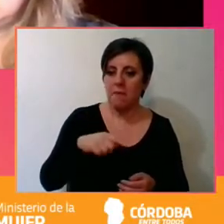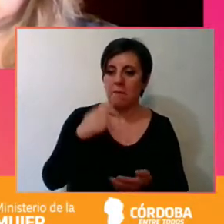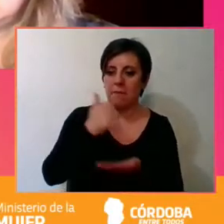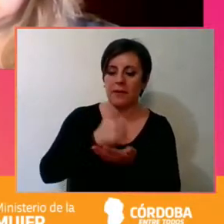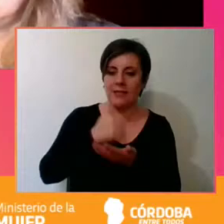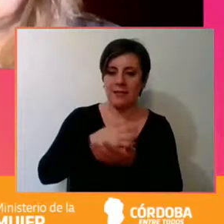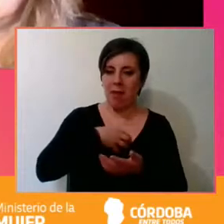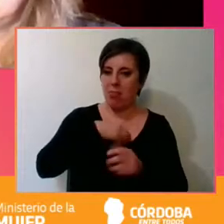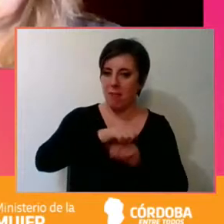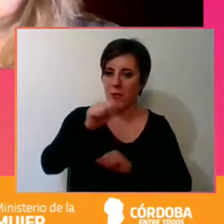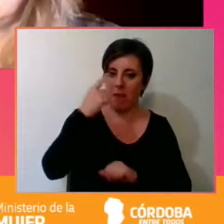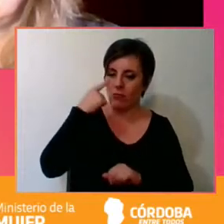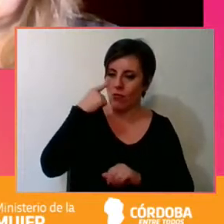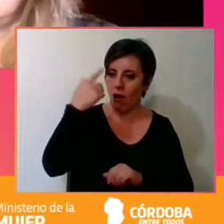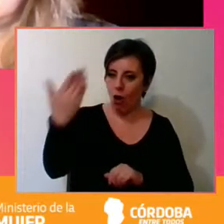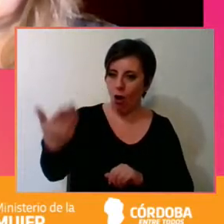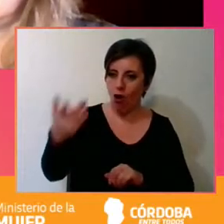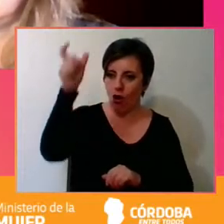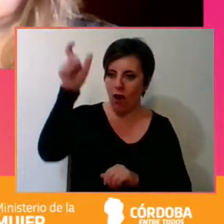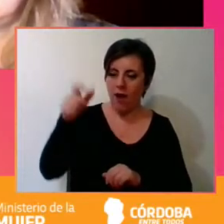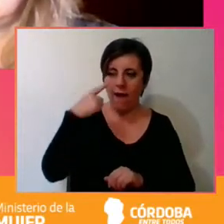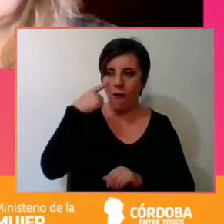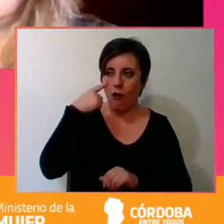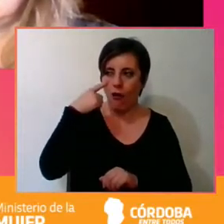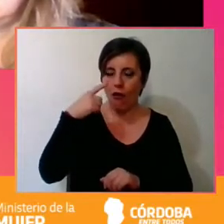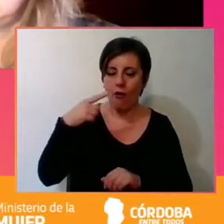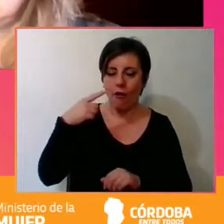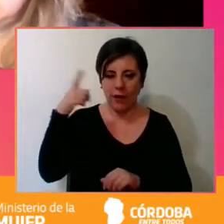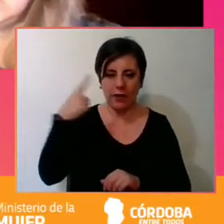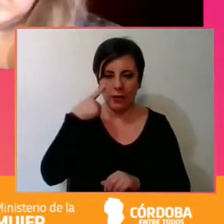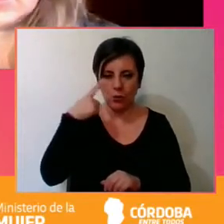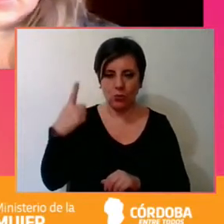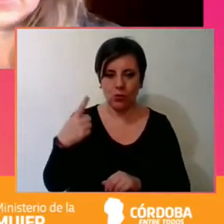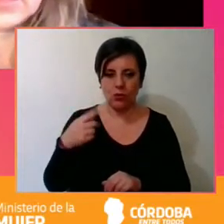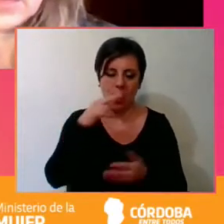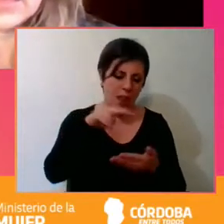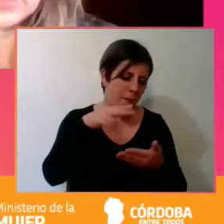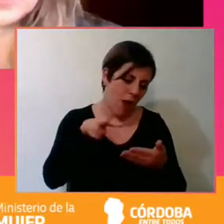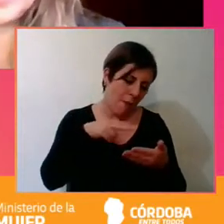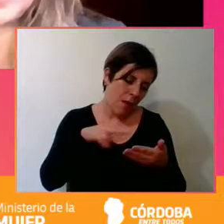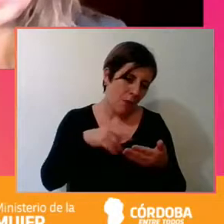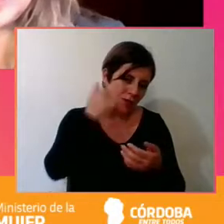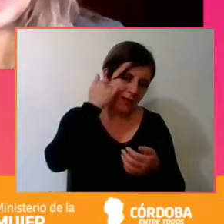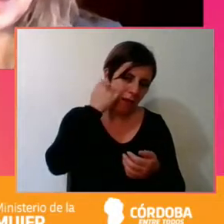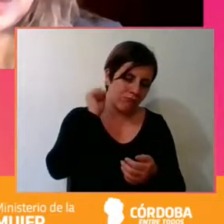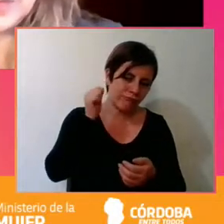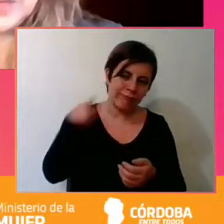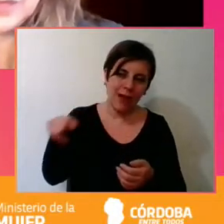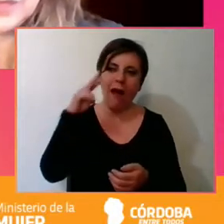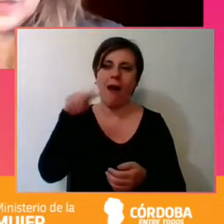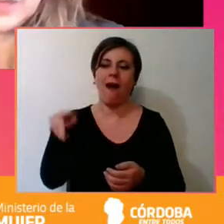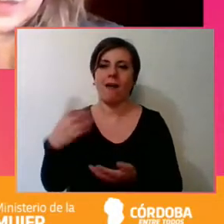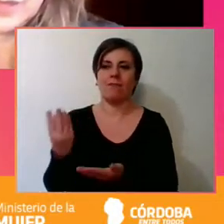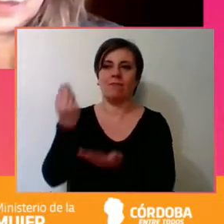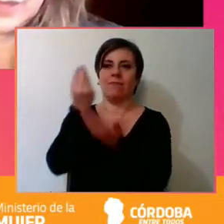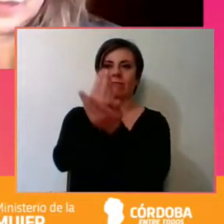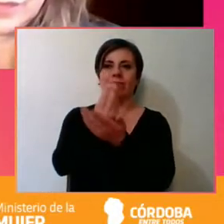puedan conocer este organismo del que tanto hemos leído y que hoy tenemos a su máxima